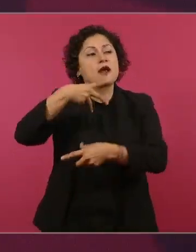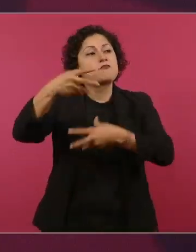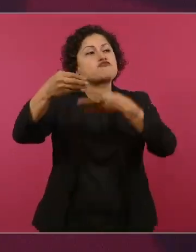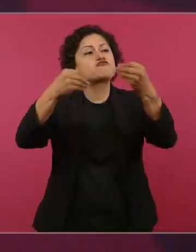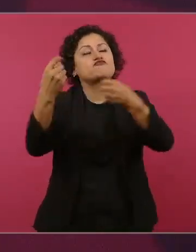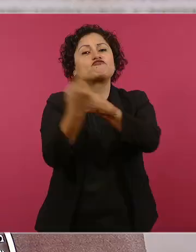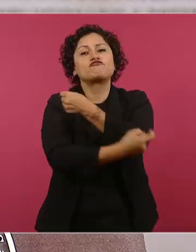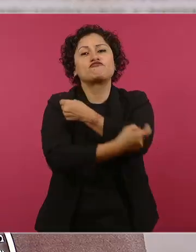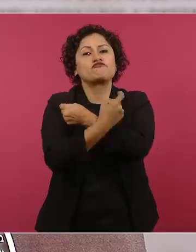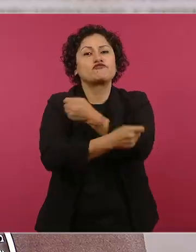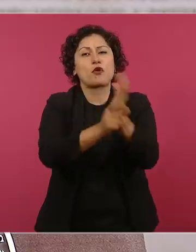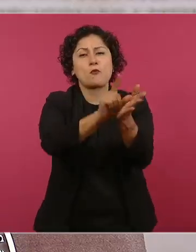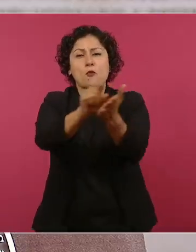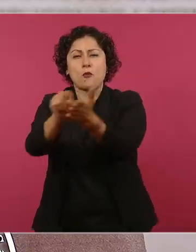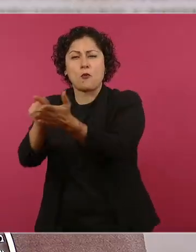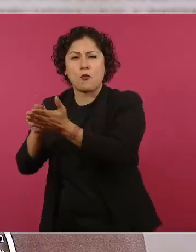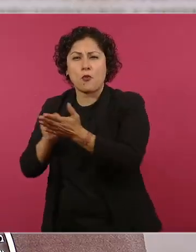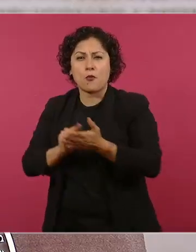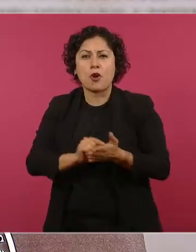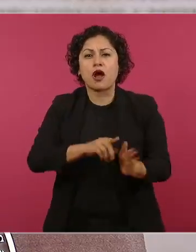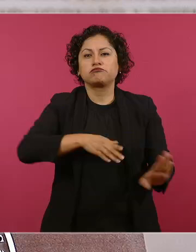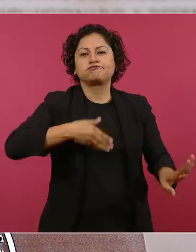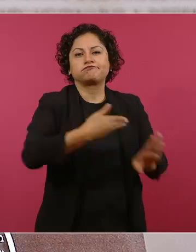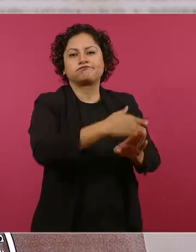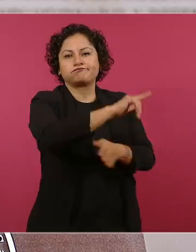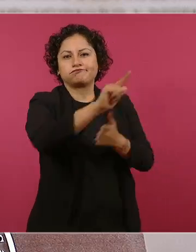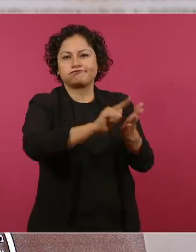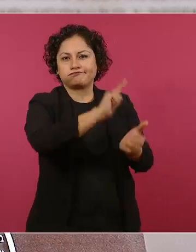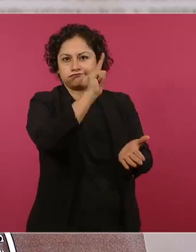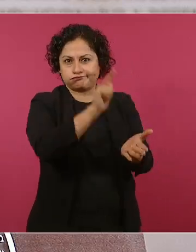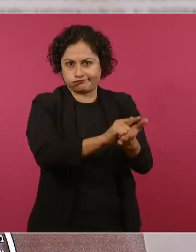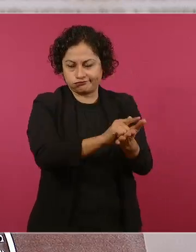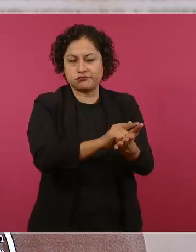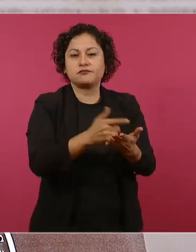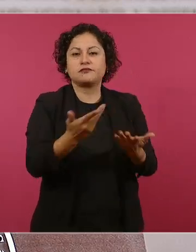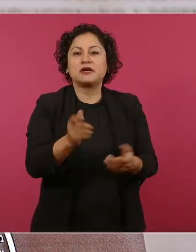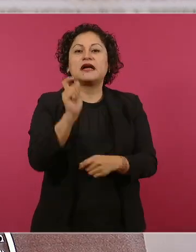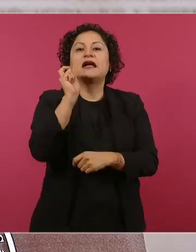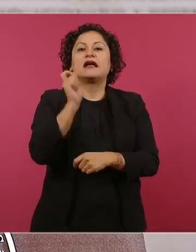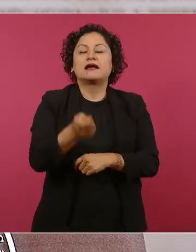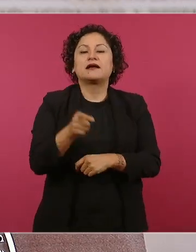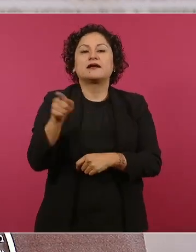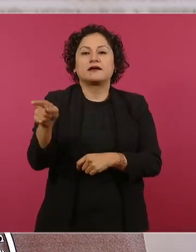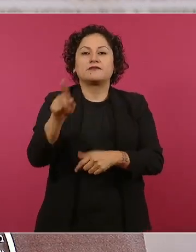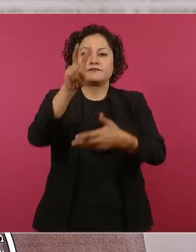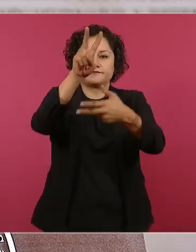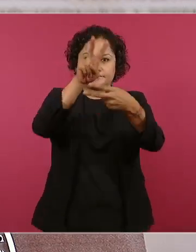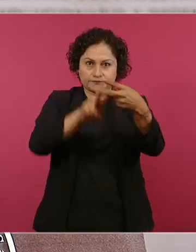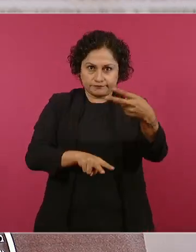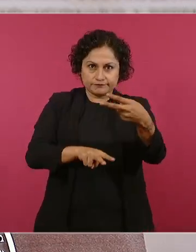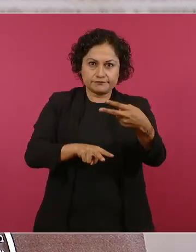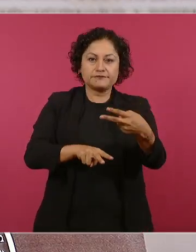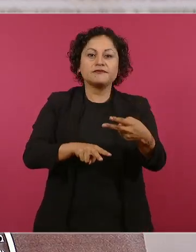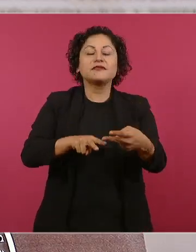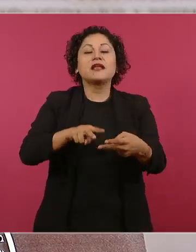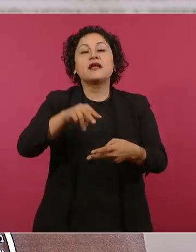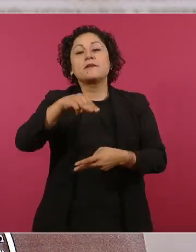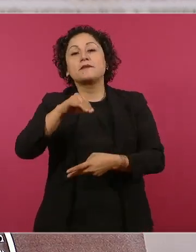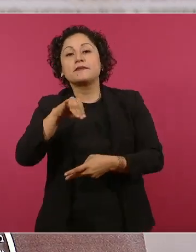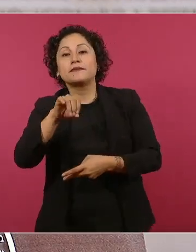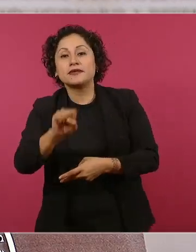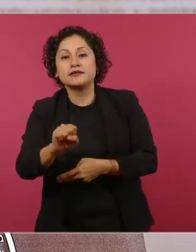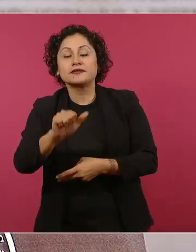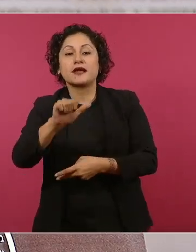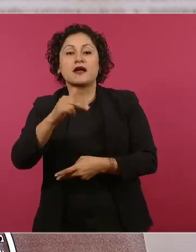de menciones contra la reforma. Las etiquetas con mi Afore no y con mis ahorros no fueron mencionadas cerca